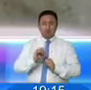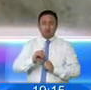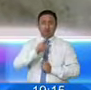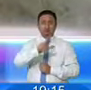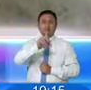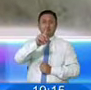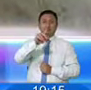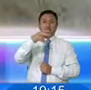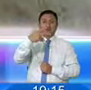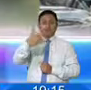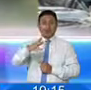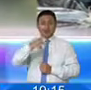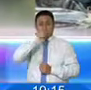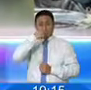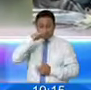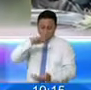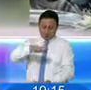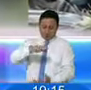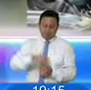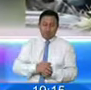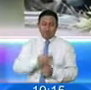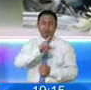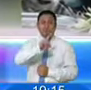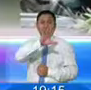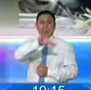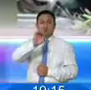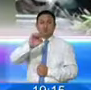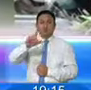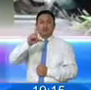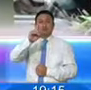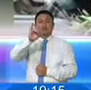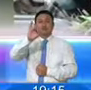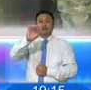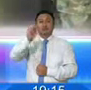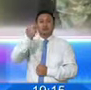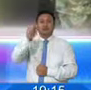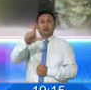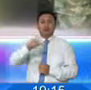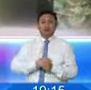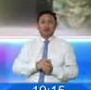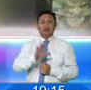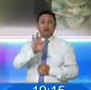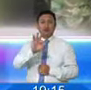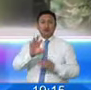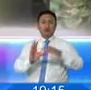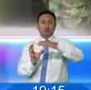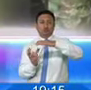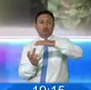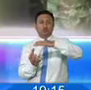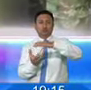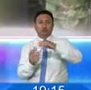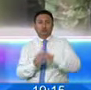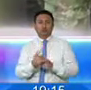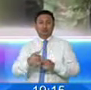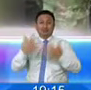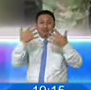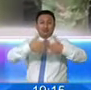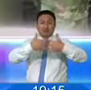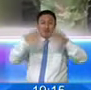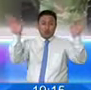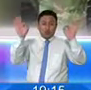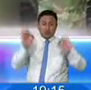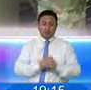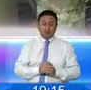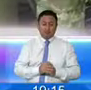31 kilos de clorhidrato de cocaína, 250 galones de diésel, 9 microondas, un enfriador, una planta eléctrica, una